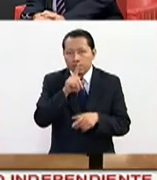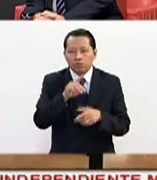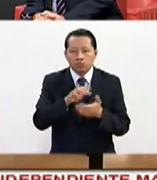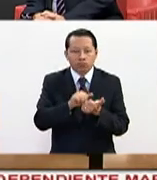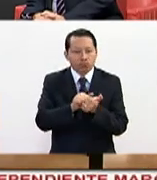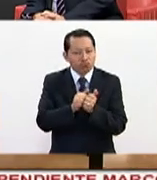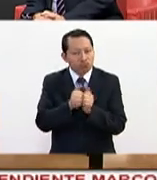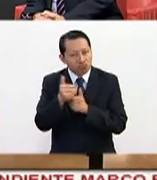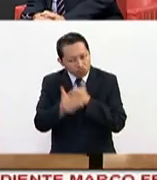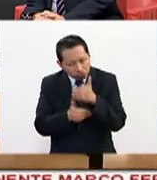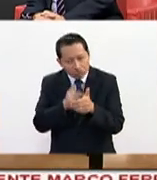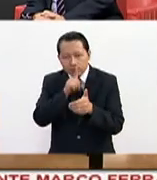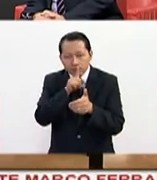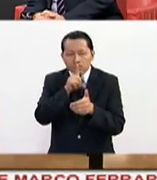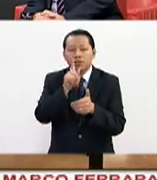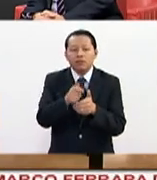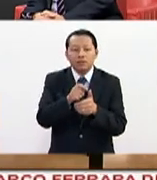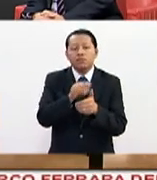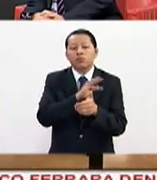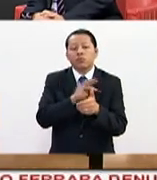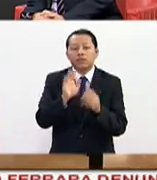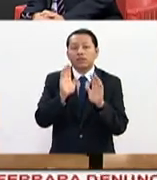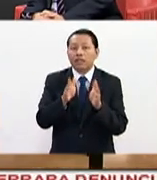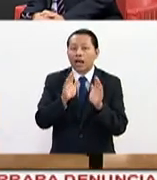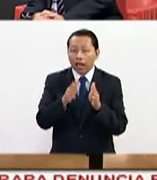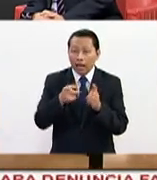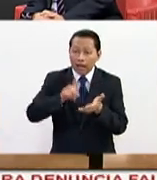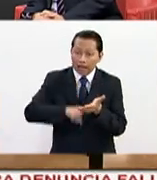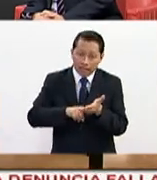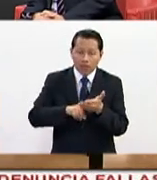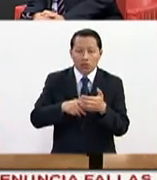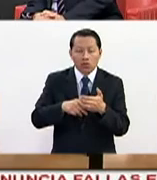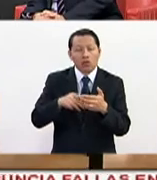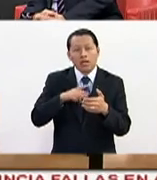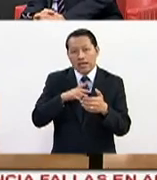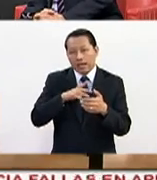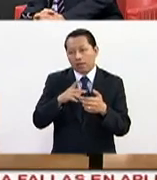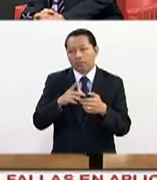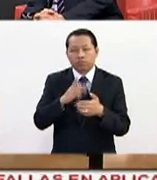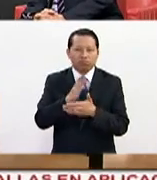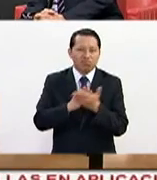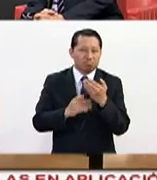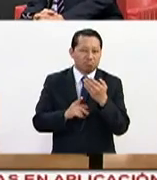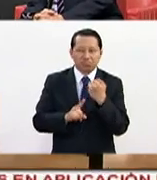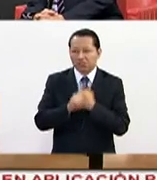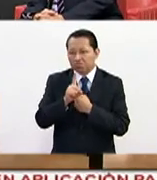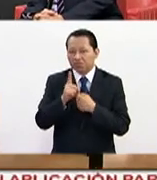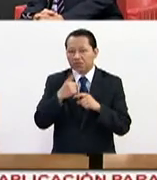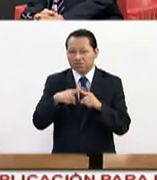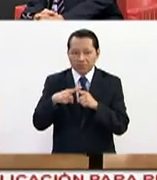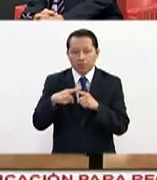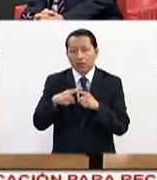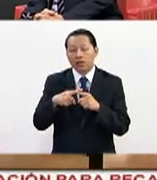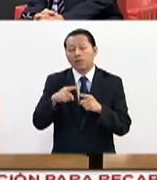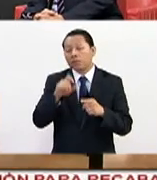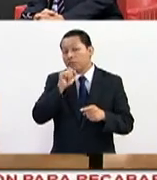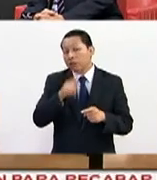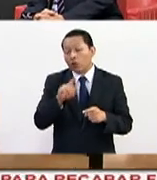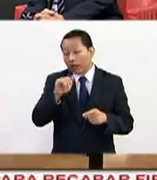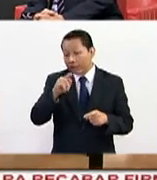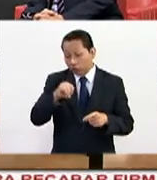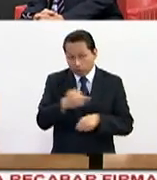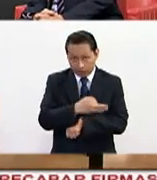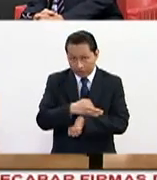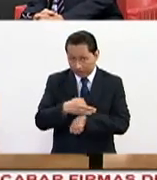transición, sino que se muestren las discrepancias que existen al interior del régimen si es que no hay un personaje de la familia Castro en el poder. Esos son los